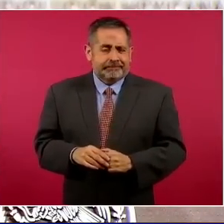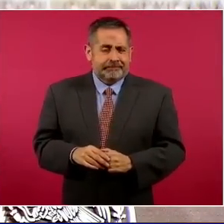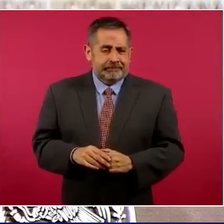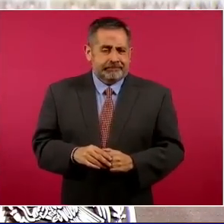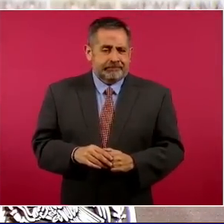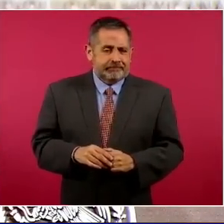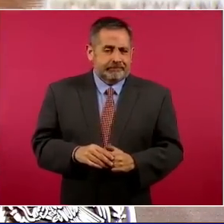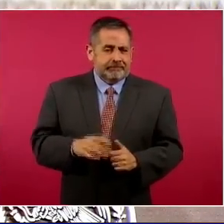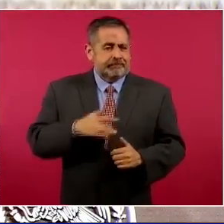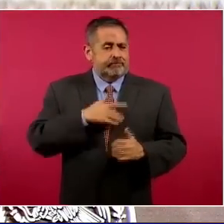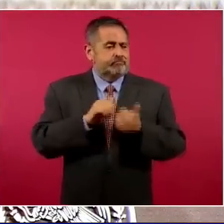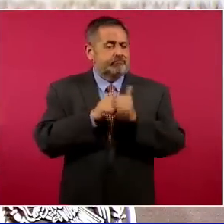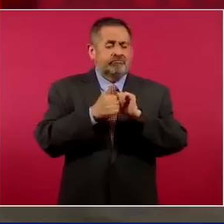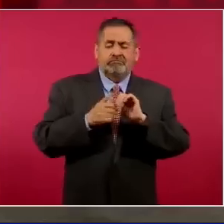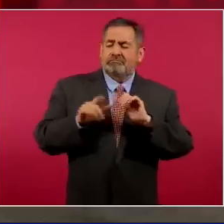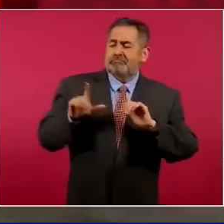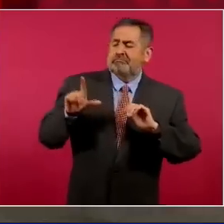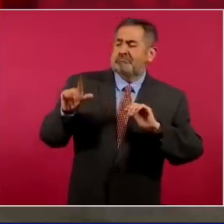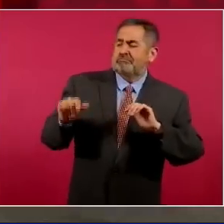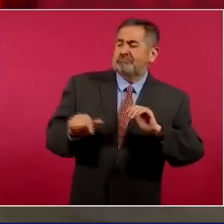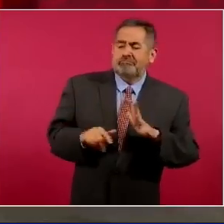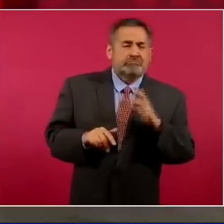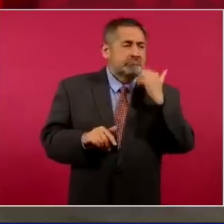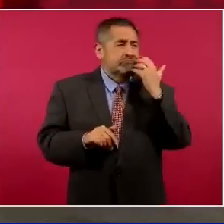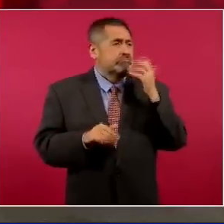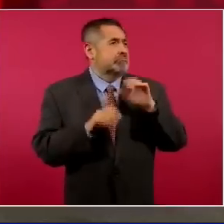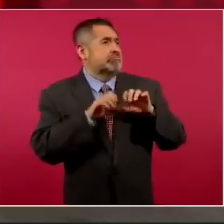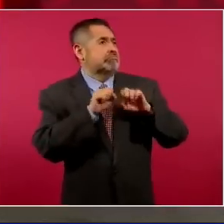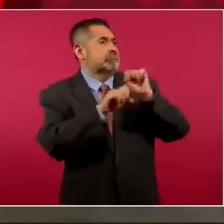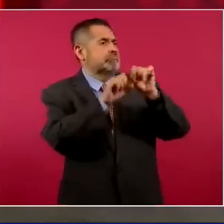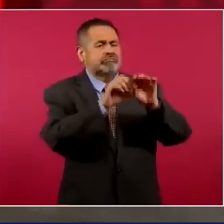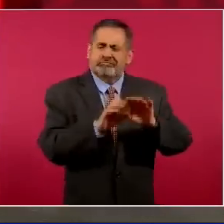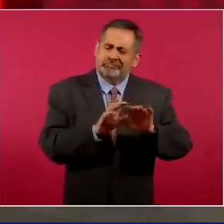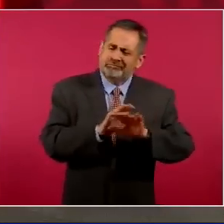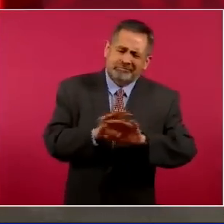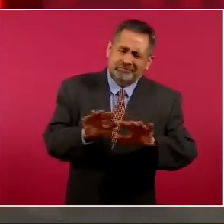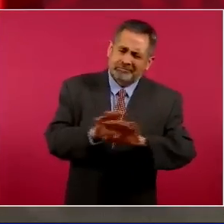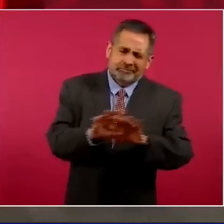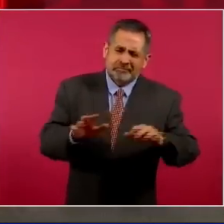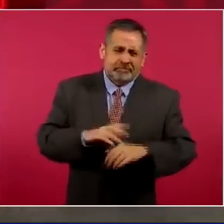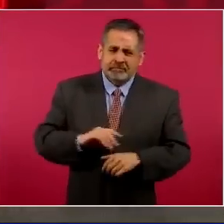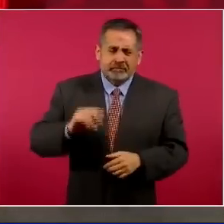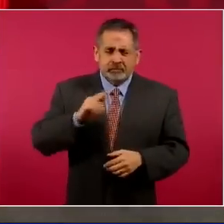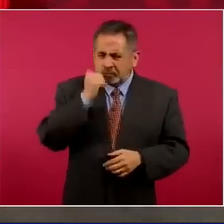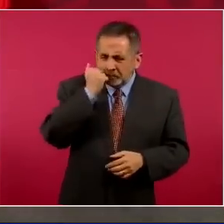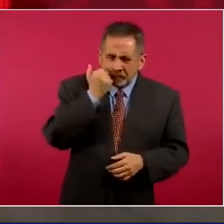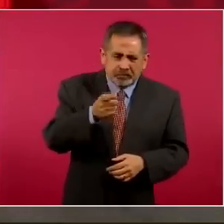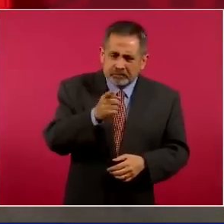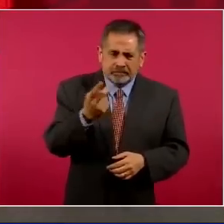se van volviendo ladinos, y nosotros queremos